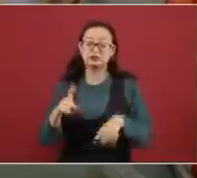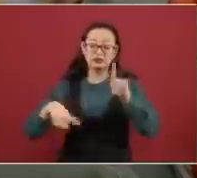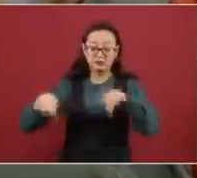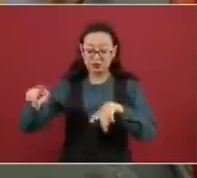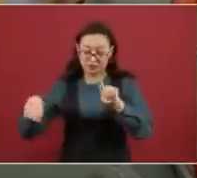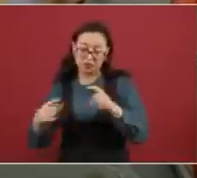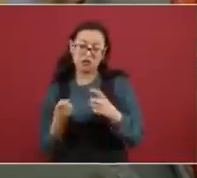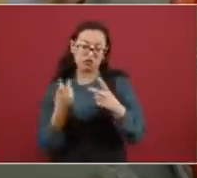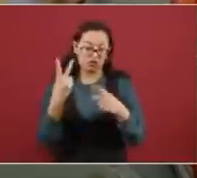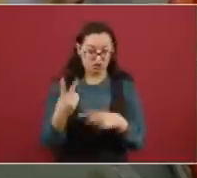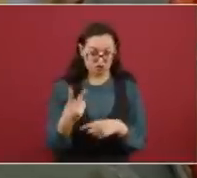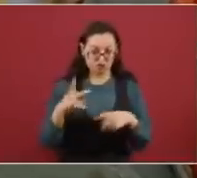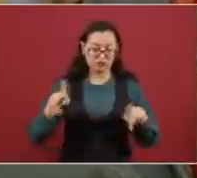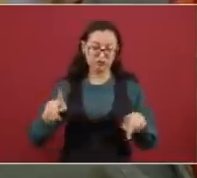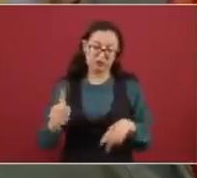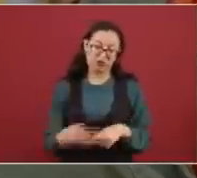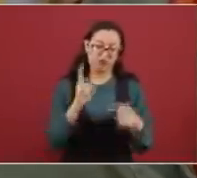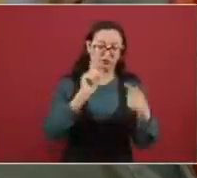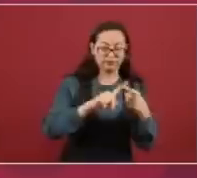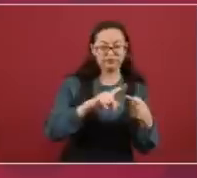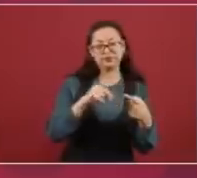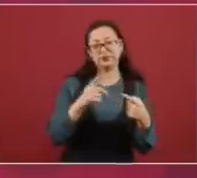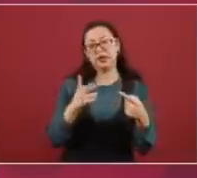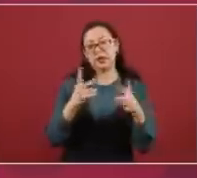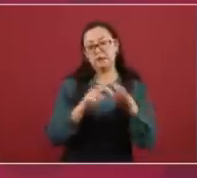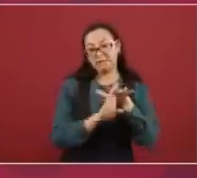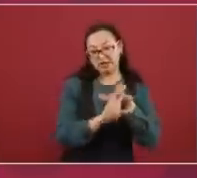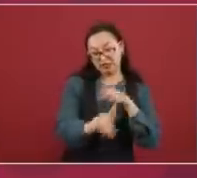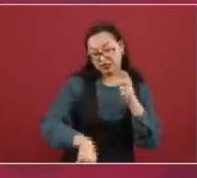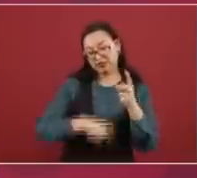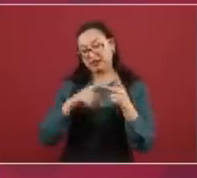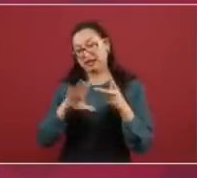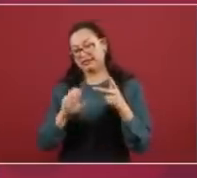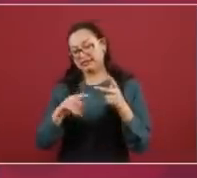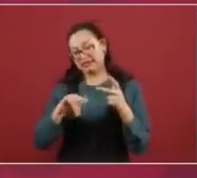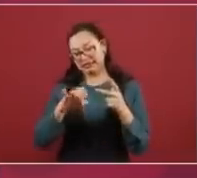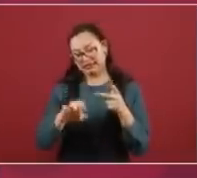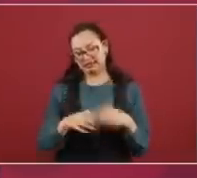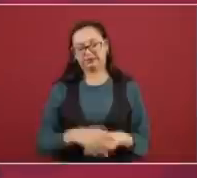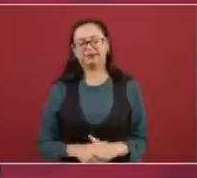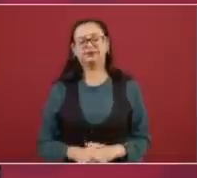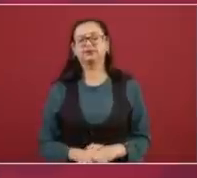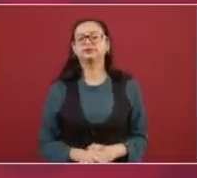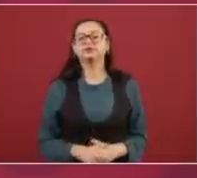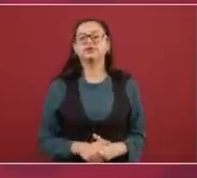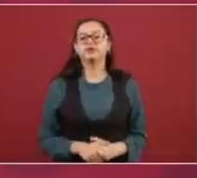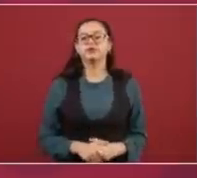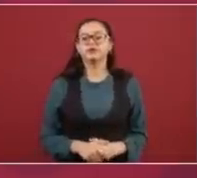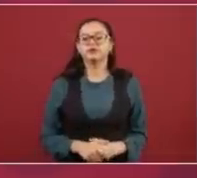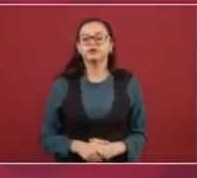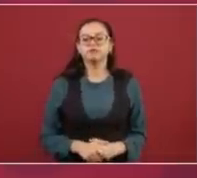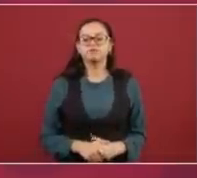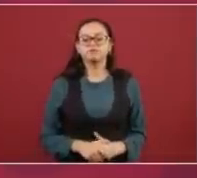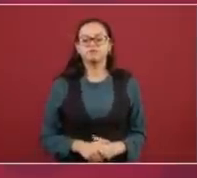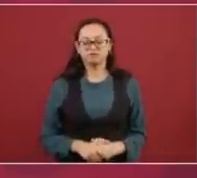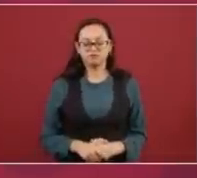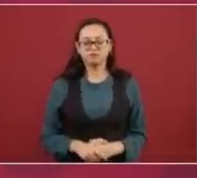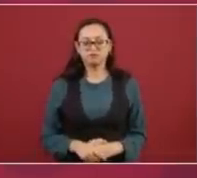evitará una confrontación con el gobierno de Estados Unidos. Estamos ayudando en todo lo que es